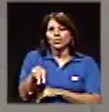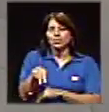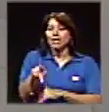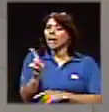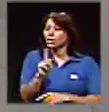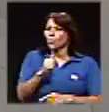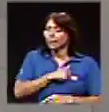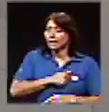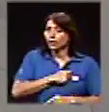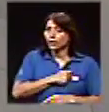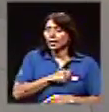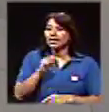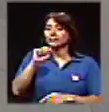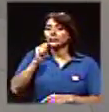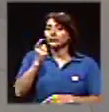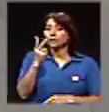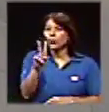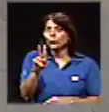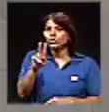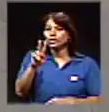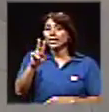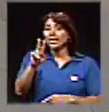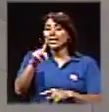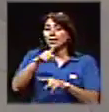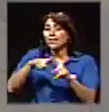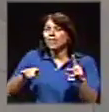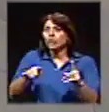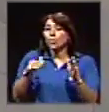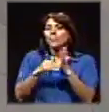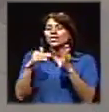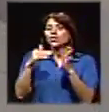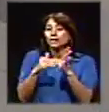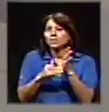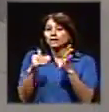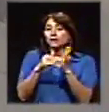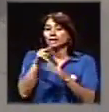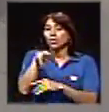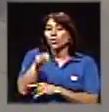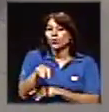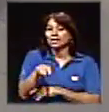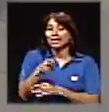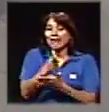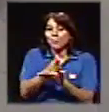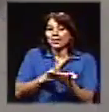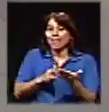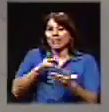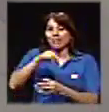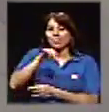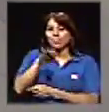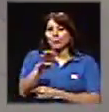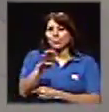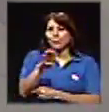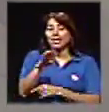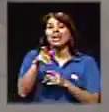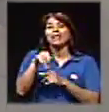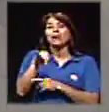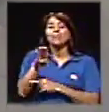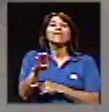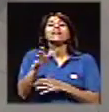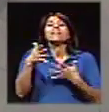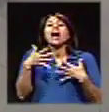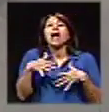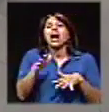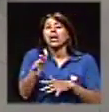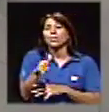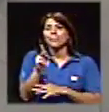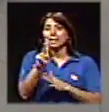es 12 y medio millones de millones de colones. Es la mitad del PIB. Y el PIB anda como por 25 millones de millones de colones.